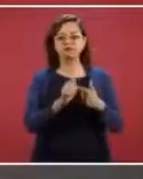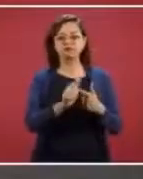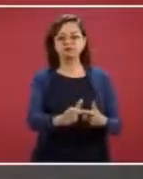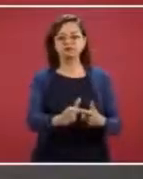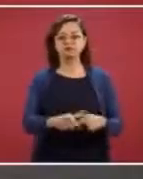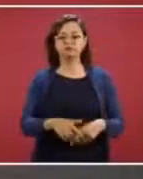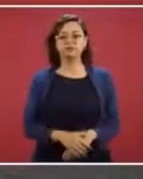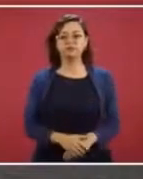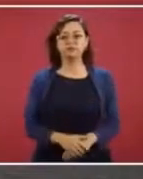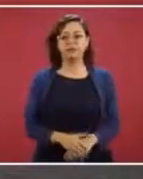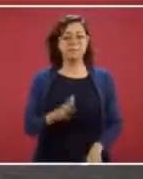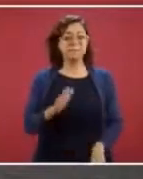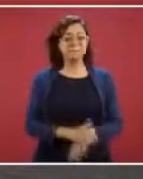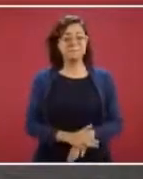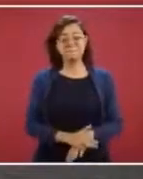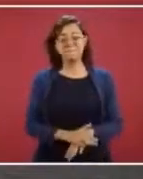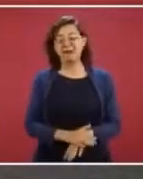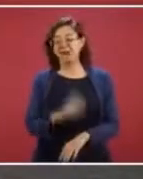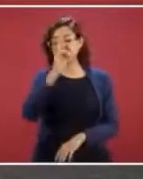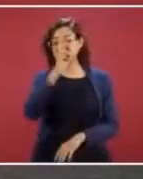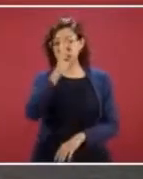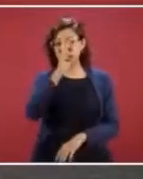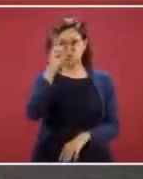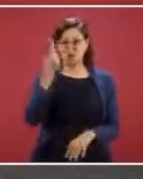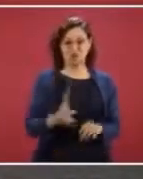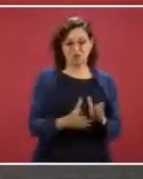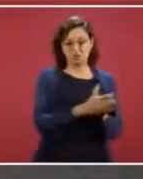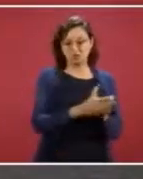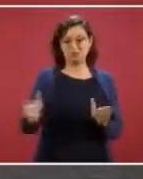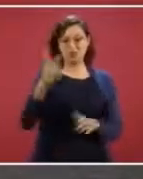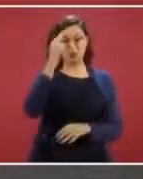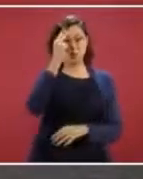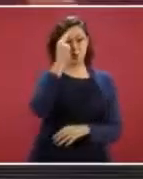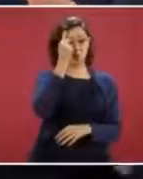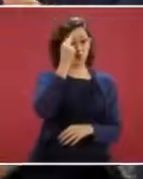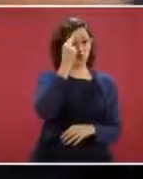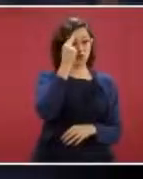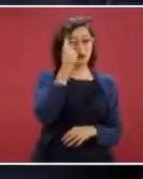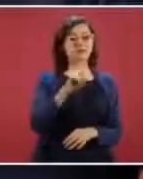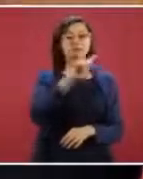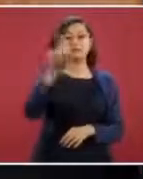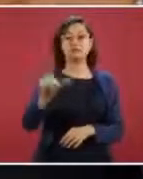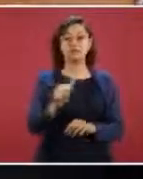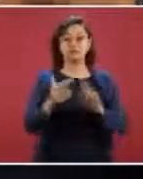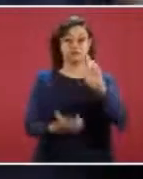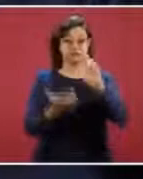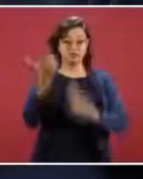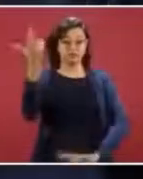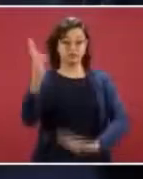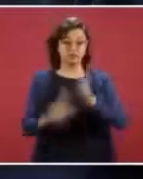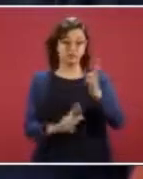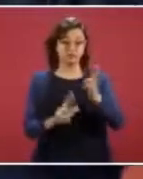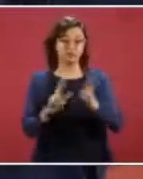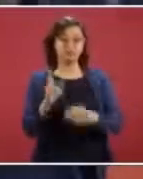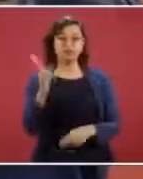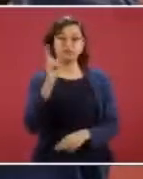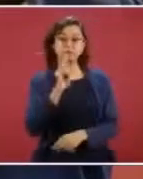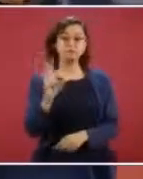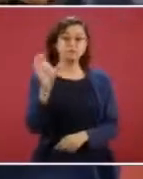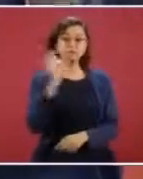fortaleció la esclavitud en el Porfiriato, y con la revolución es Carranza